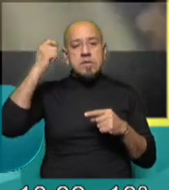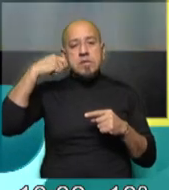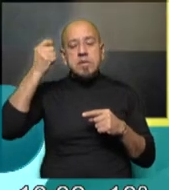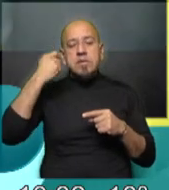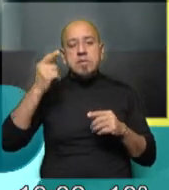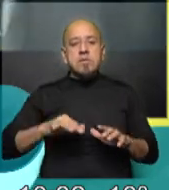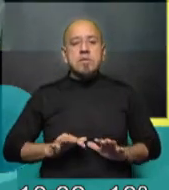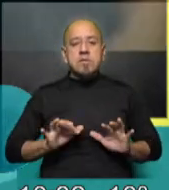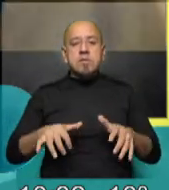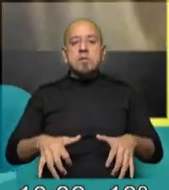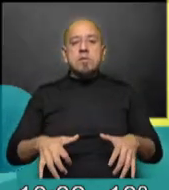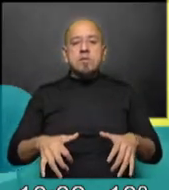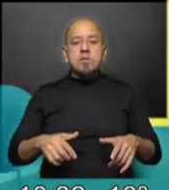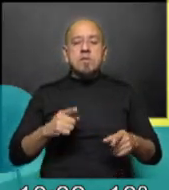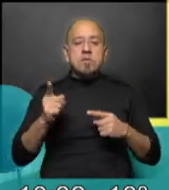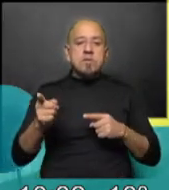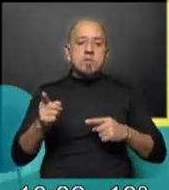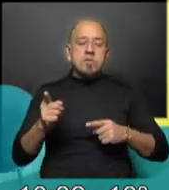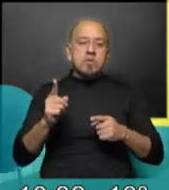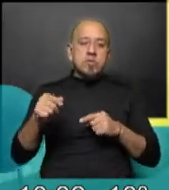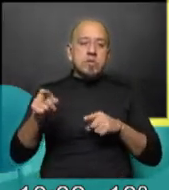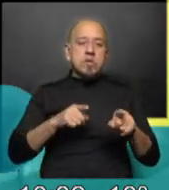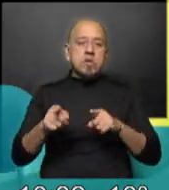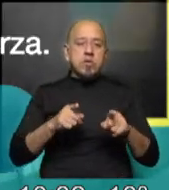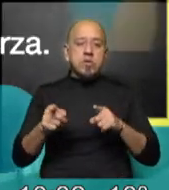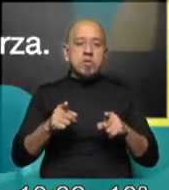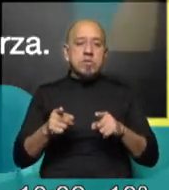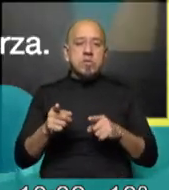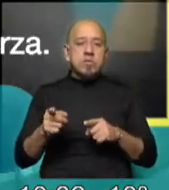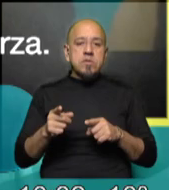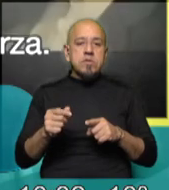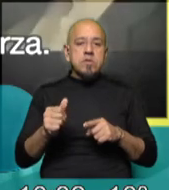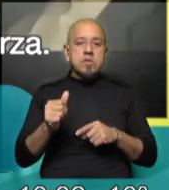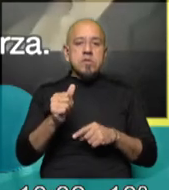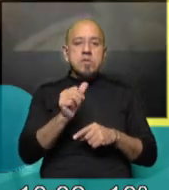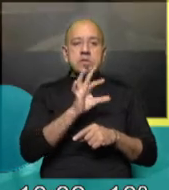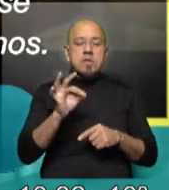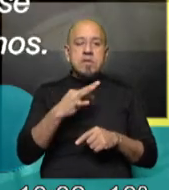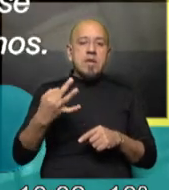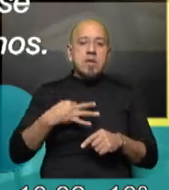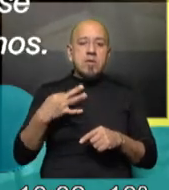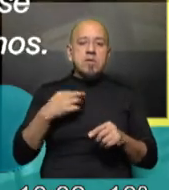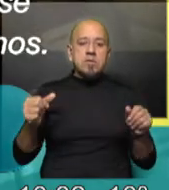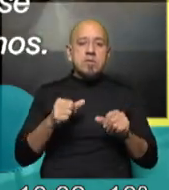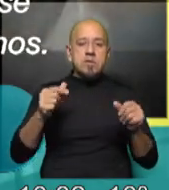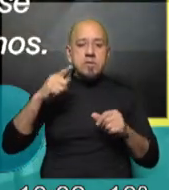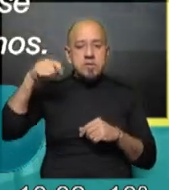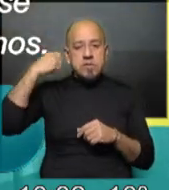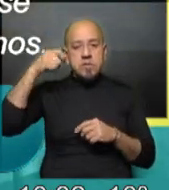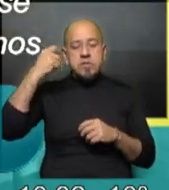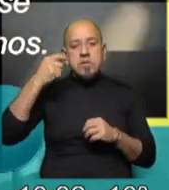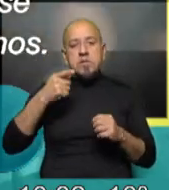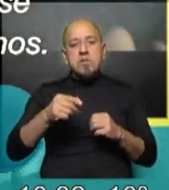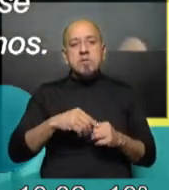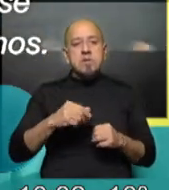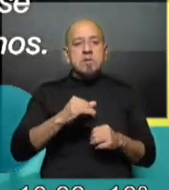llamado Constantin Costagabras, que debe ser unos 60 años que está haciendo cine, más o menos. Recordemos Estado de Sitio,